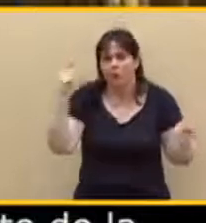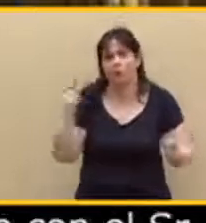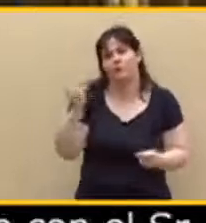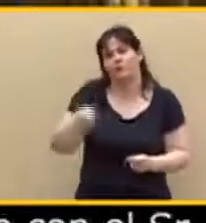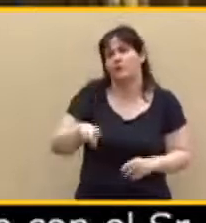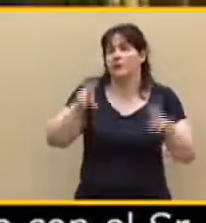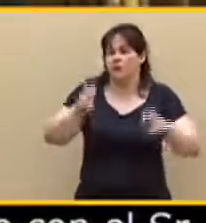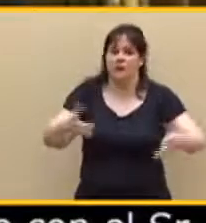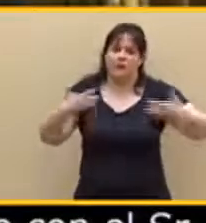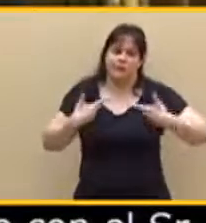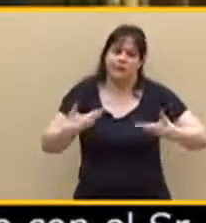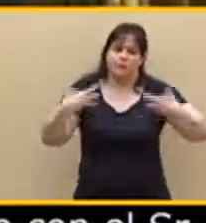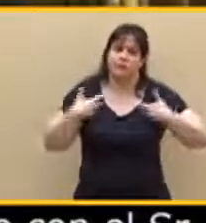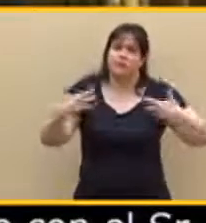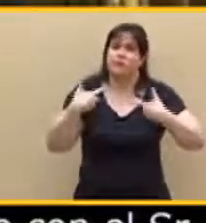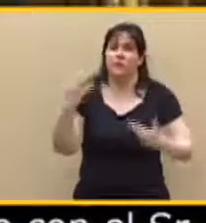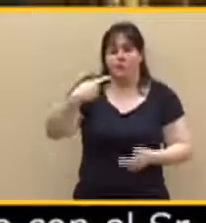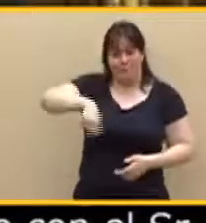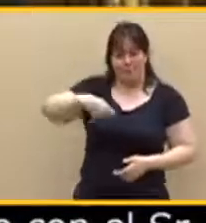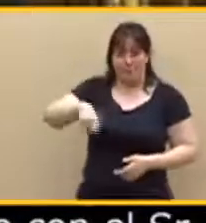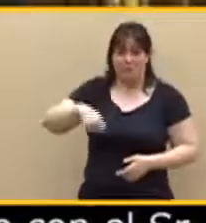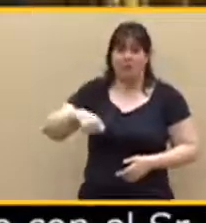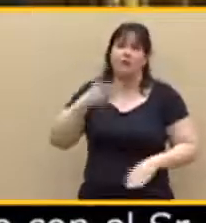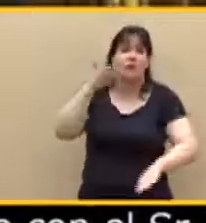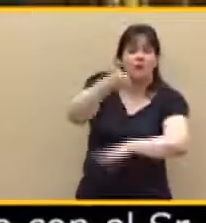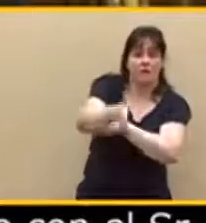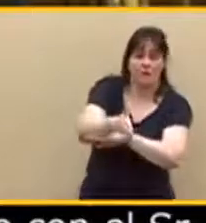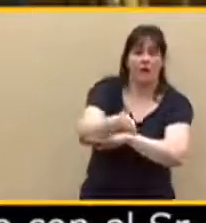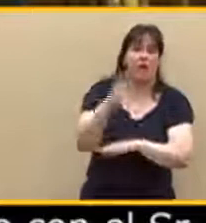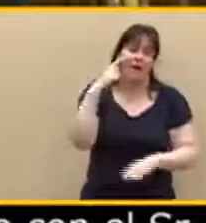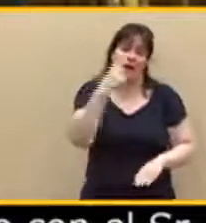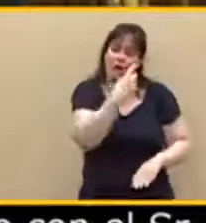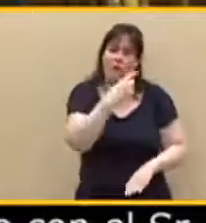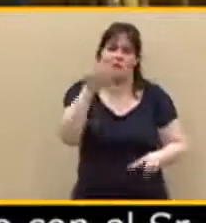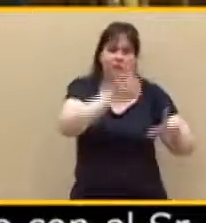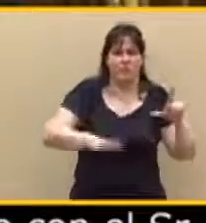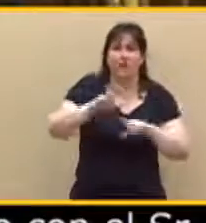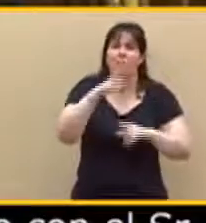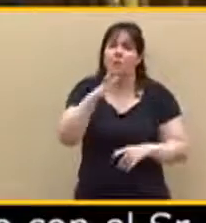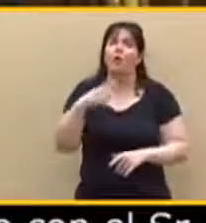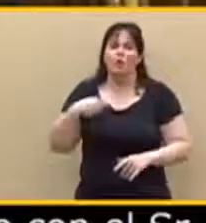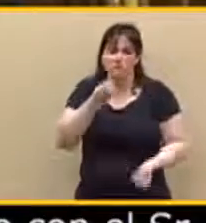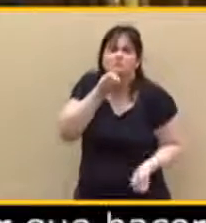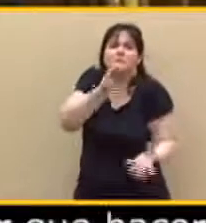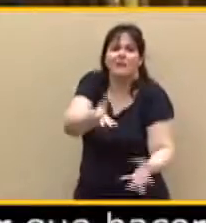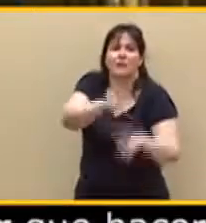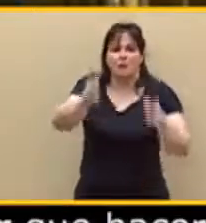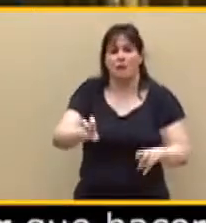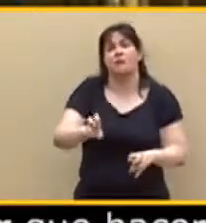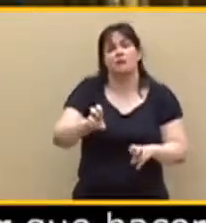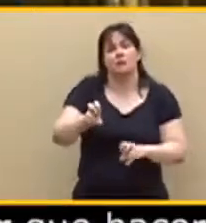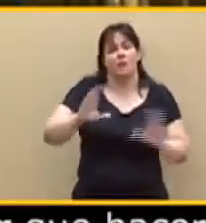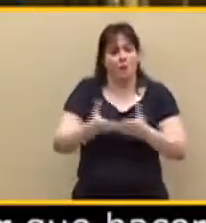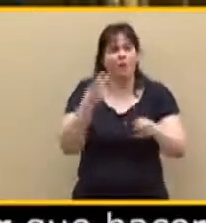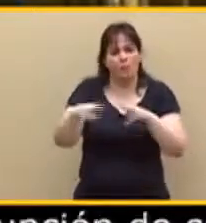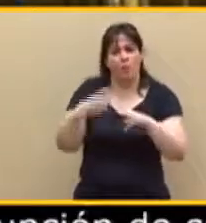va a tener que hacer a la Audiencia Nacional para declarar por la corrupción de su partido, señorías? Quizá hubiera en